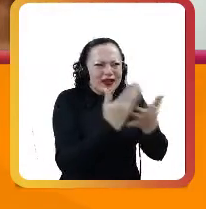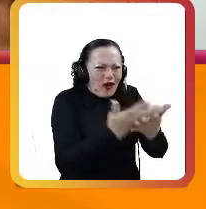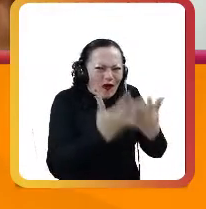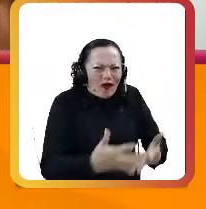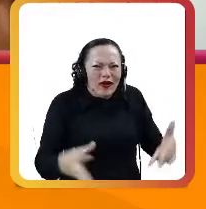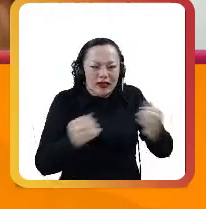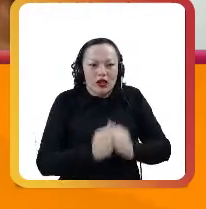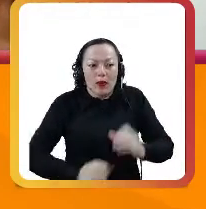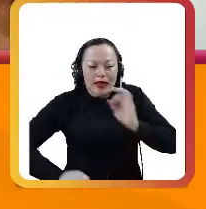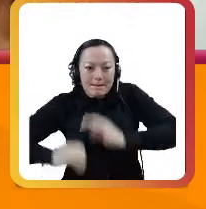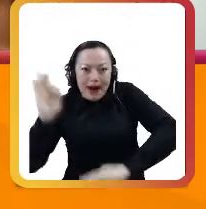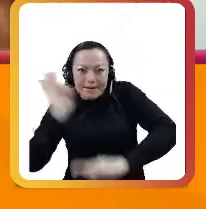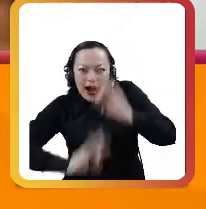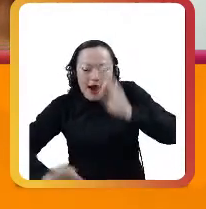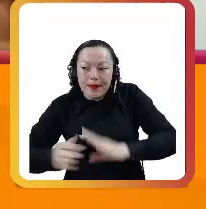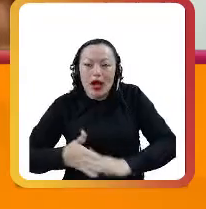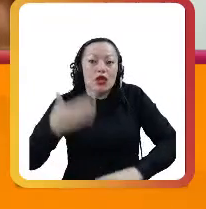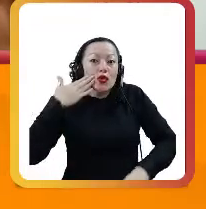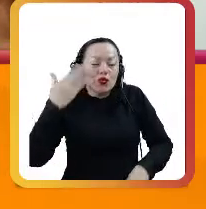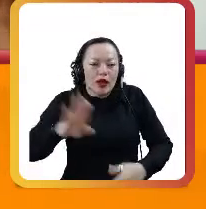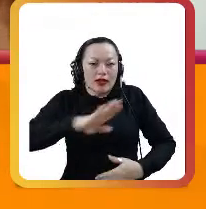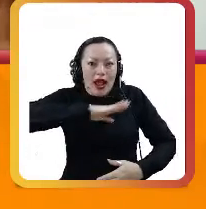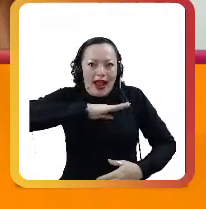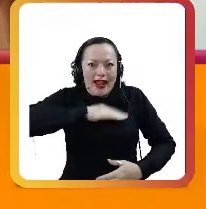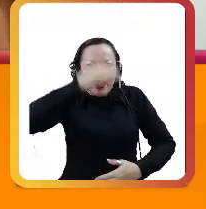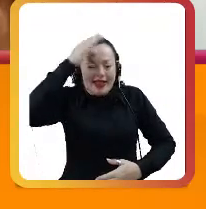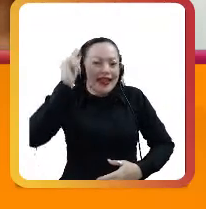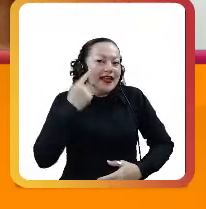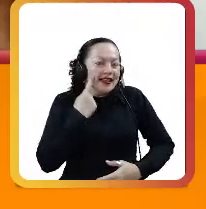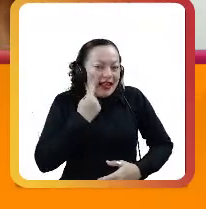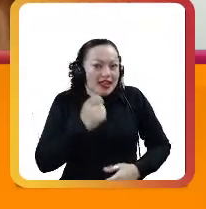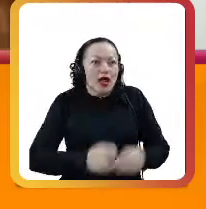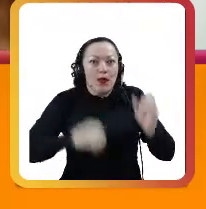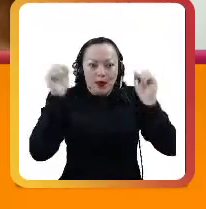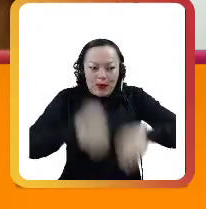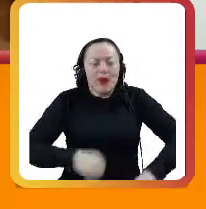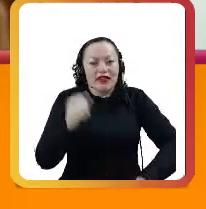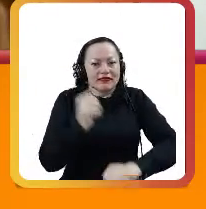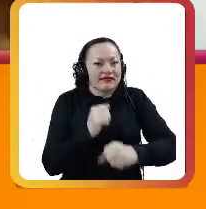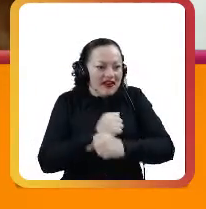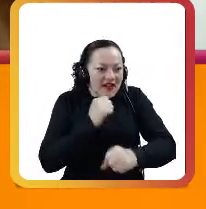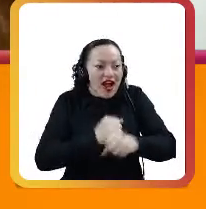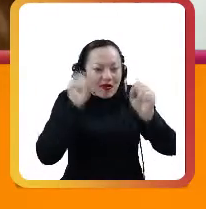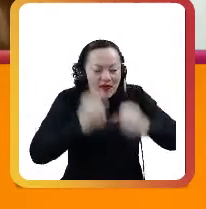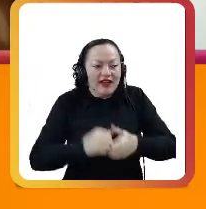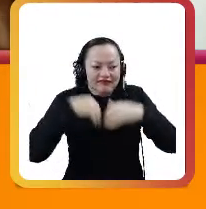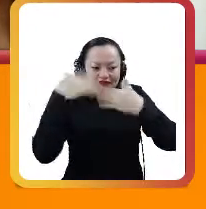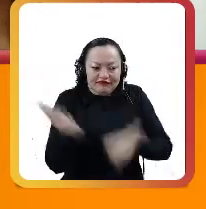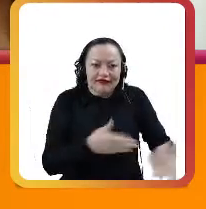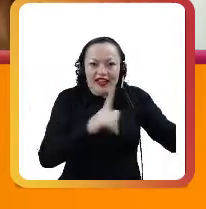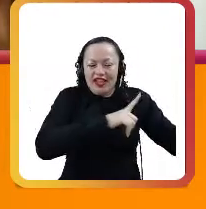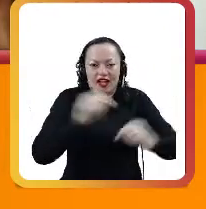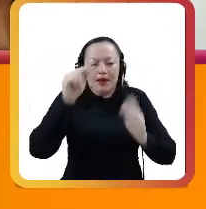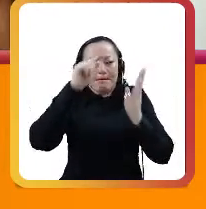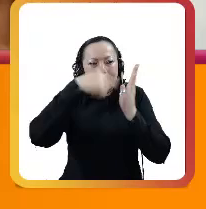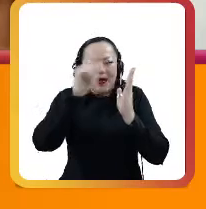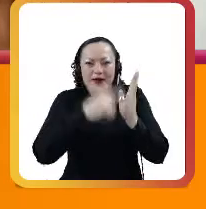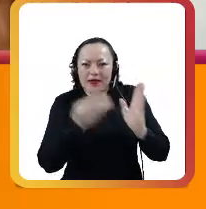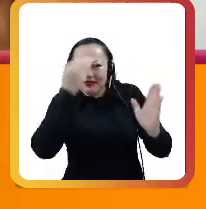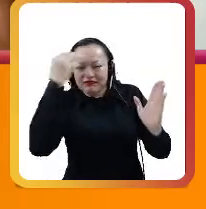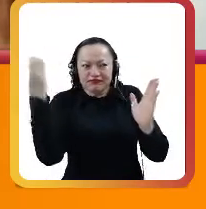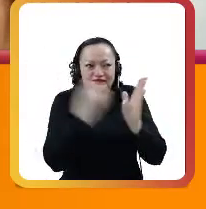cosas preparadas para que cuando el alcalde César Alzate diga sí pueden trabajar, ellos ya tengan todo listo y puedan cumplir con la norma,